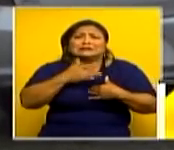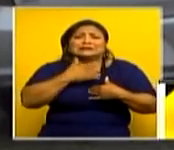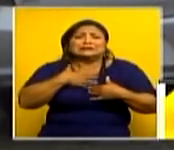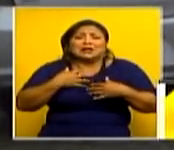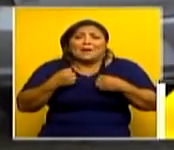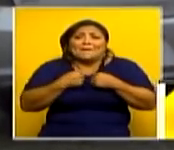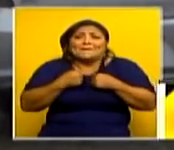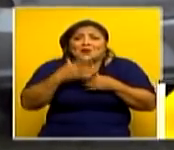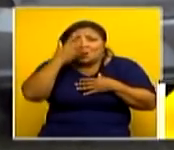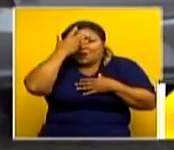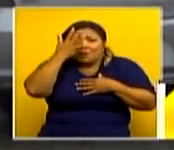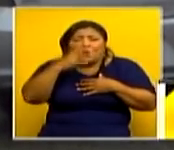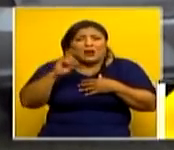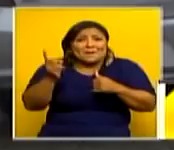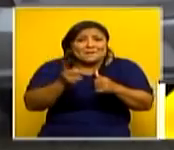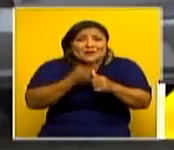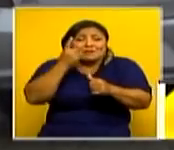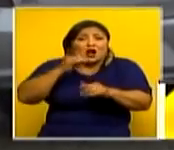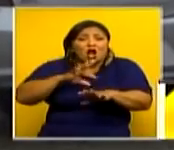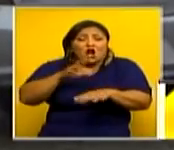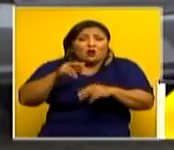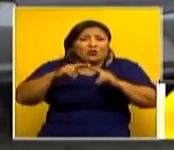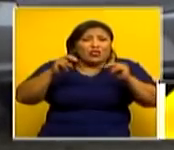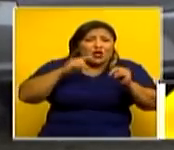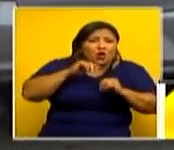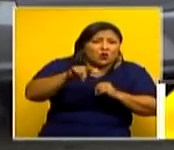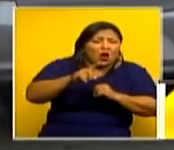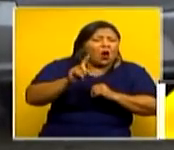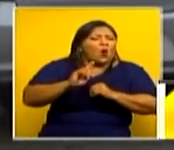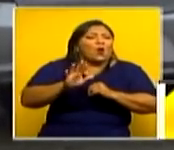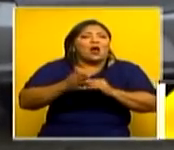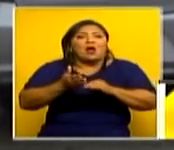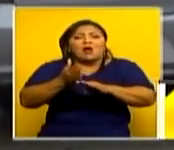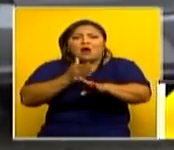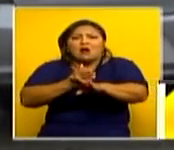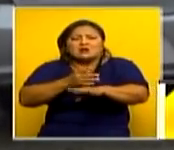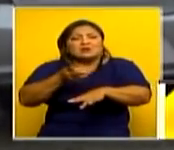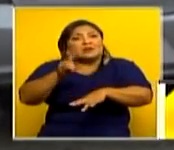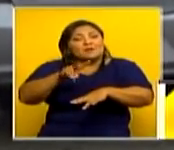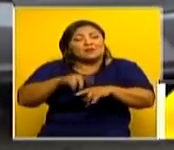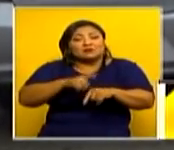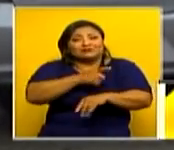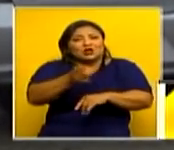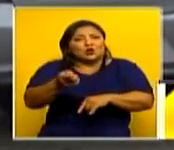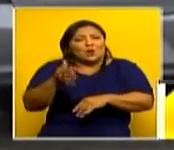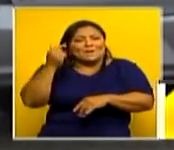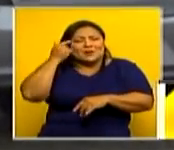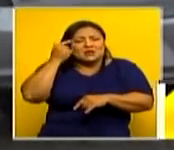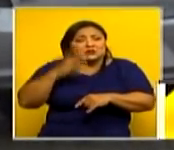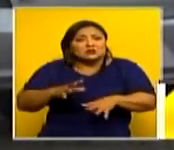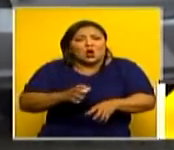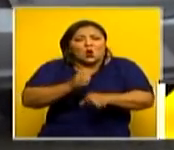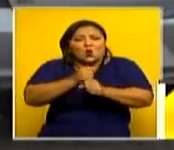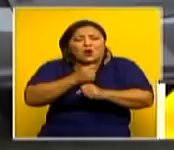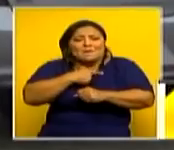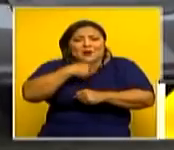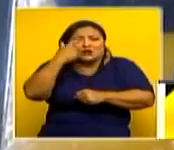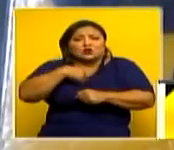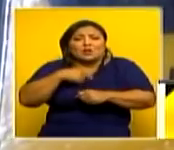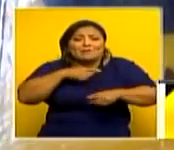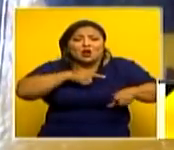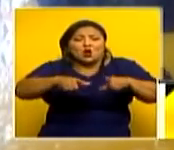atemorizados, pues afirman no es el primer caso de esta naturaleza que ocurre en este sector. Ellos temen por su seguridad y por las de sus